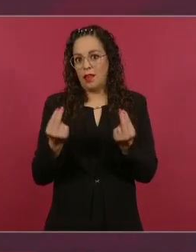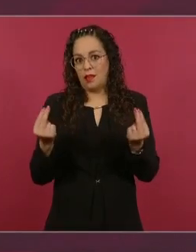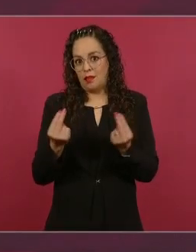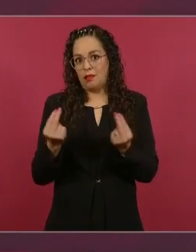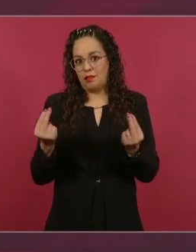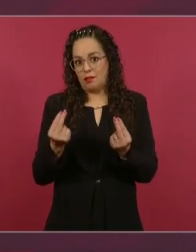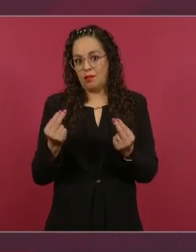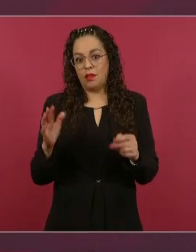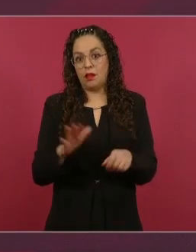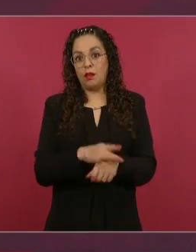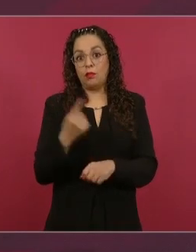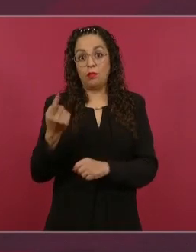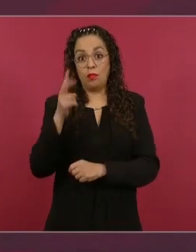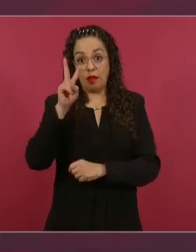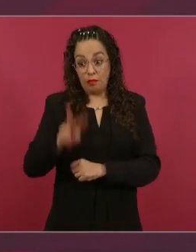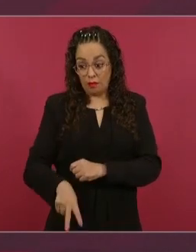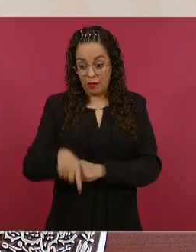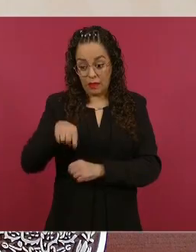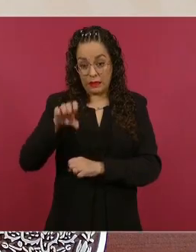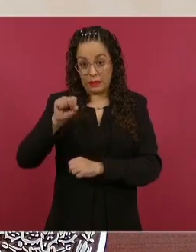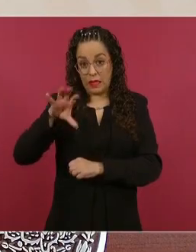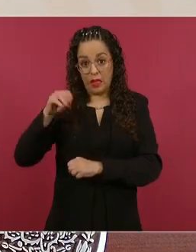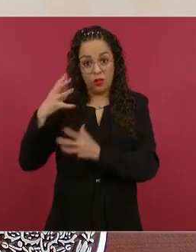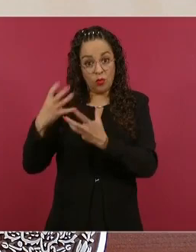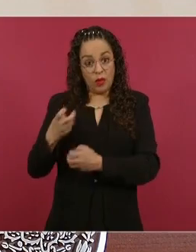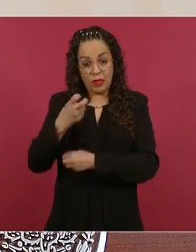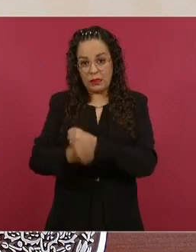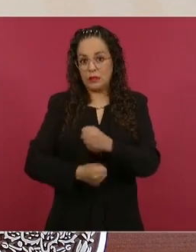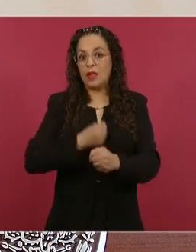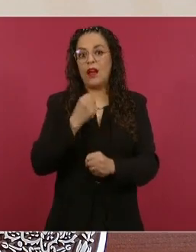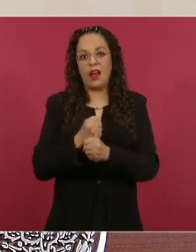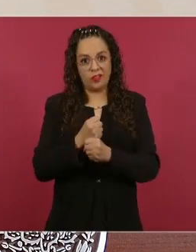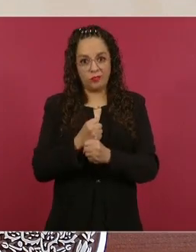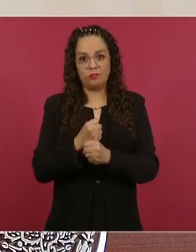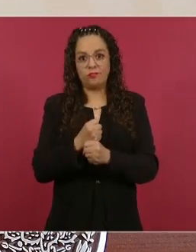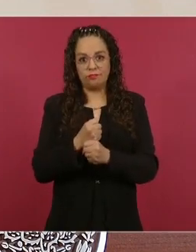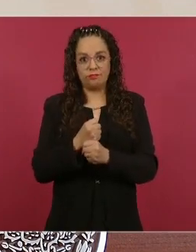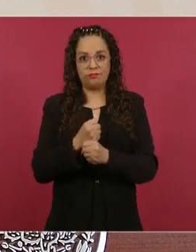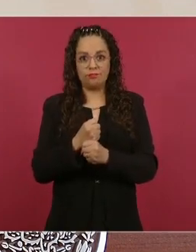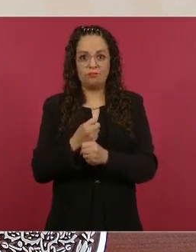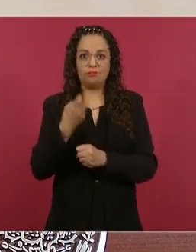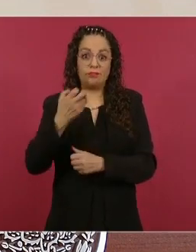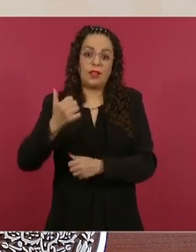la sequía. Entonces, esta lluvia también trae